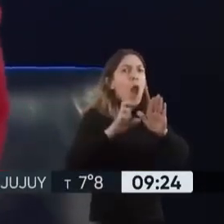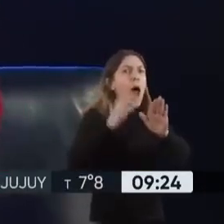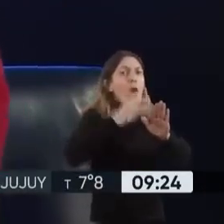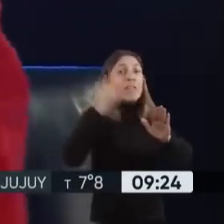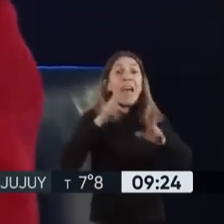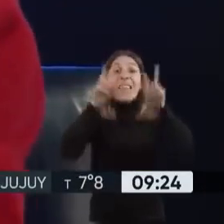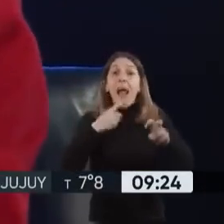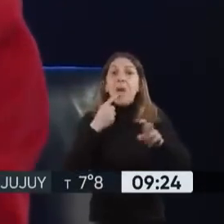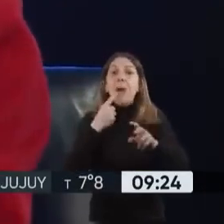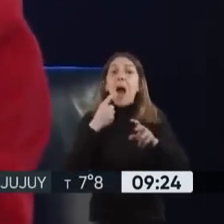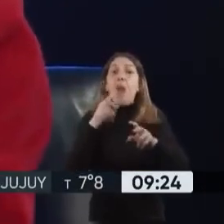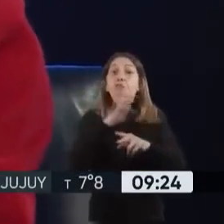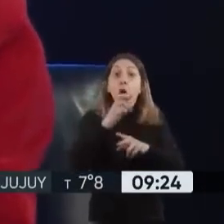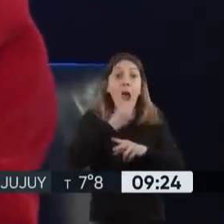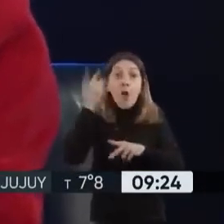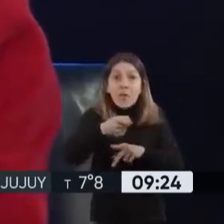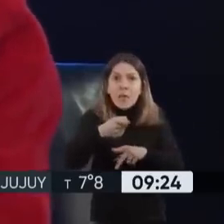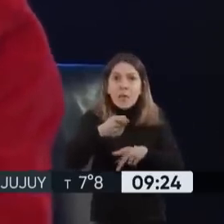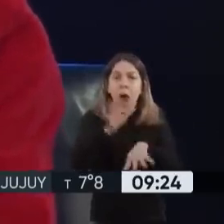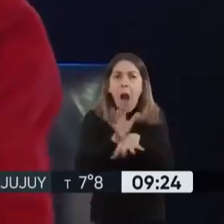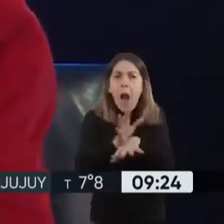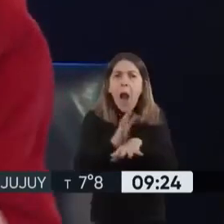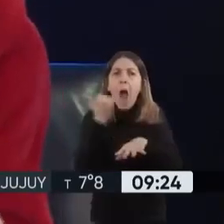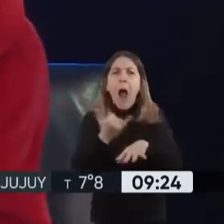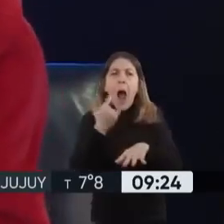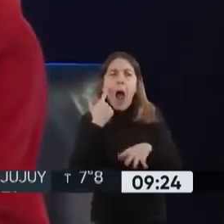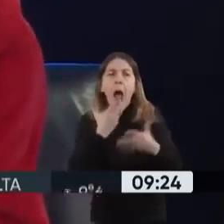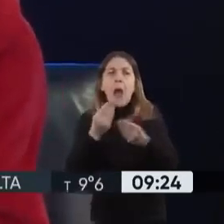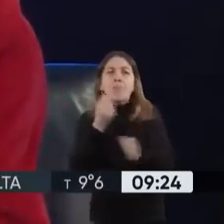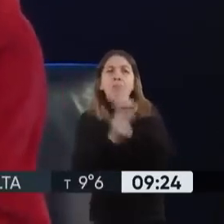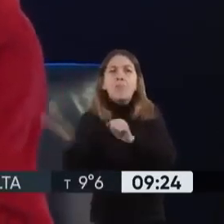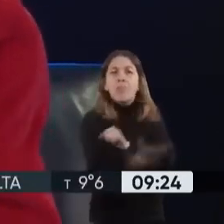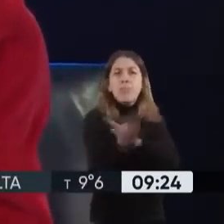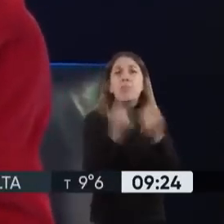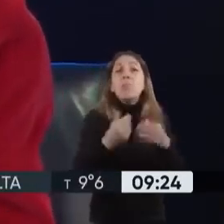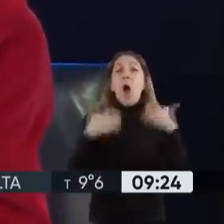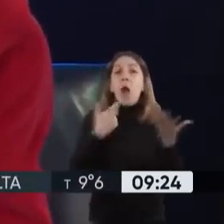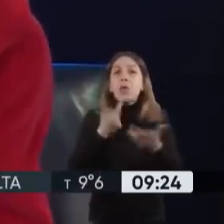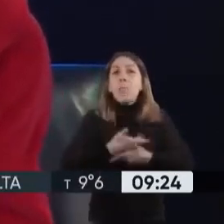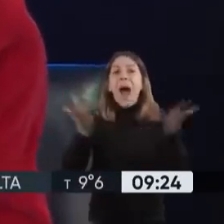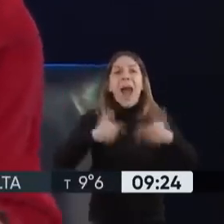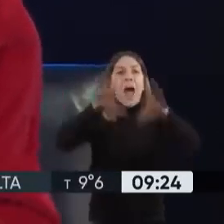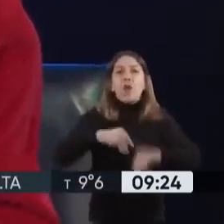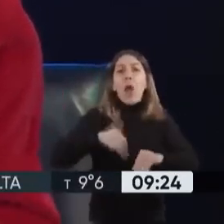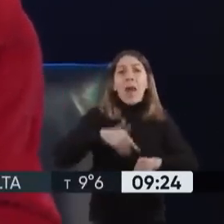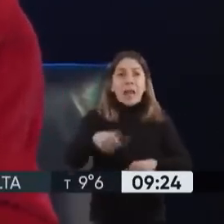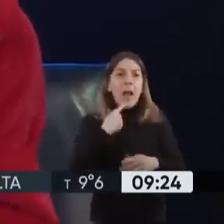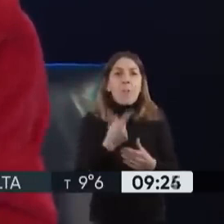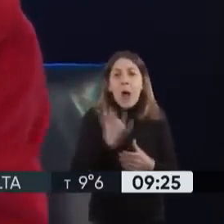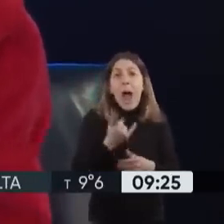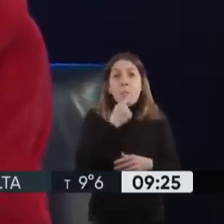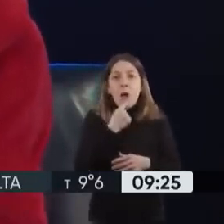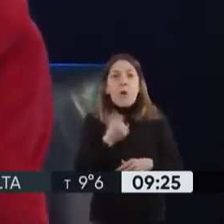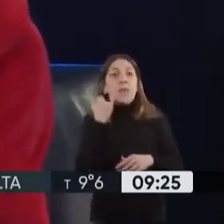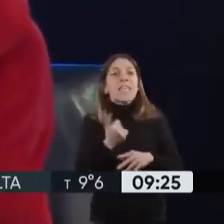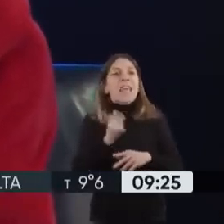por eso es tan importante poder llevar gas a todo el país porque es el costo de los costos teniendo la segunda